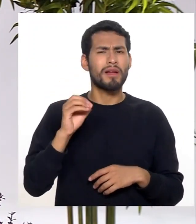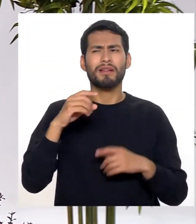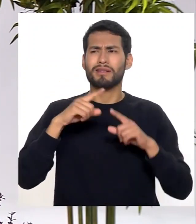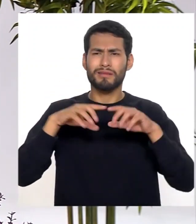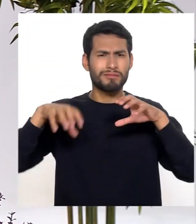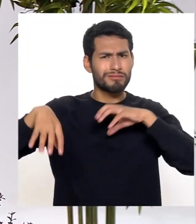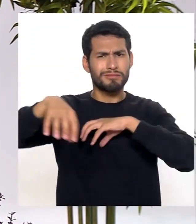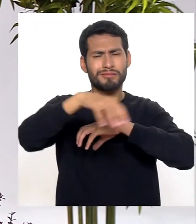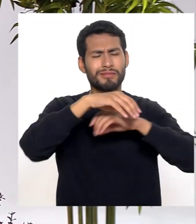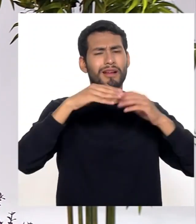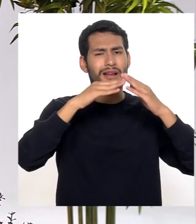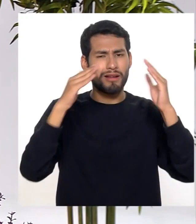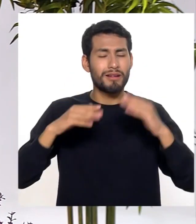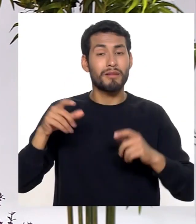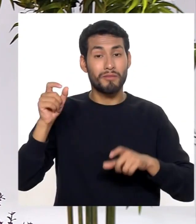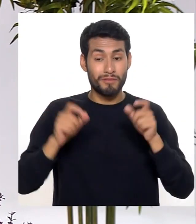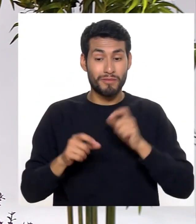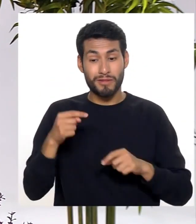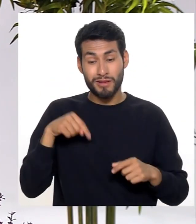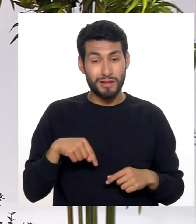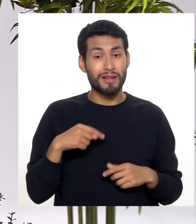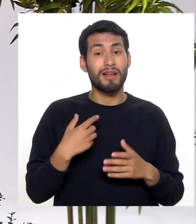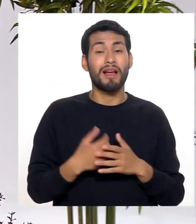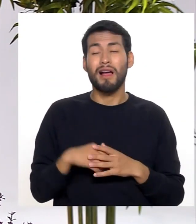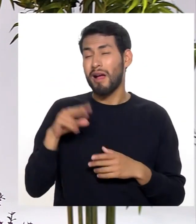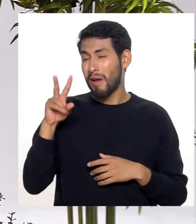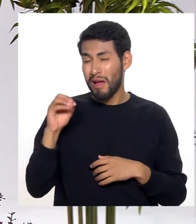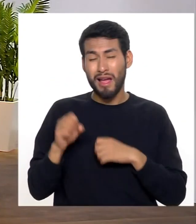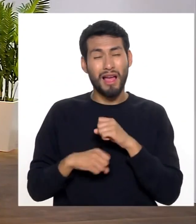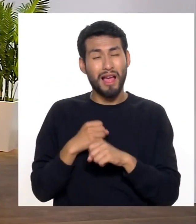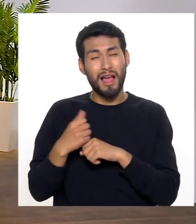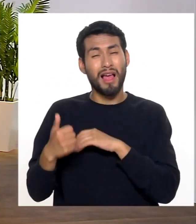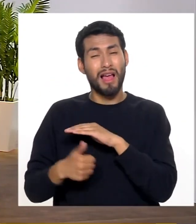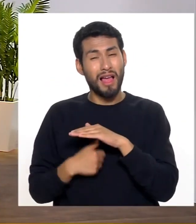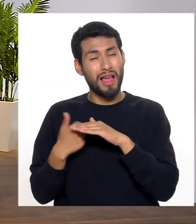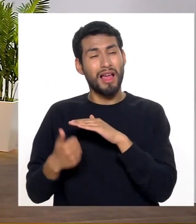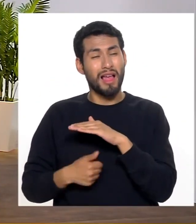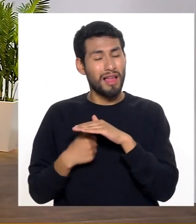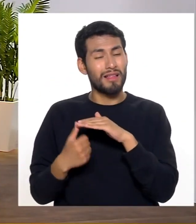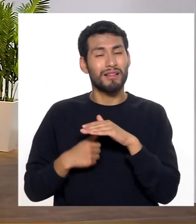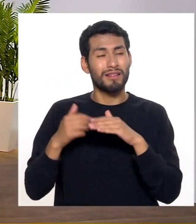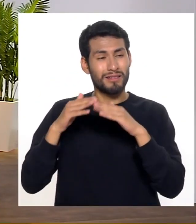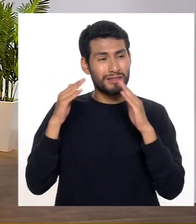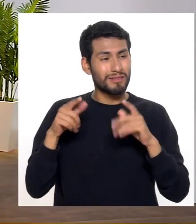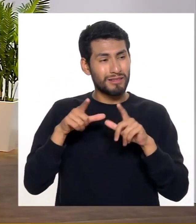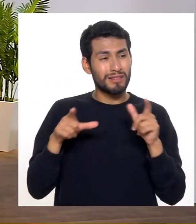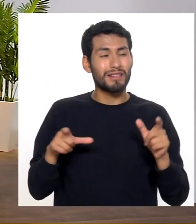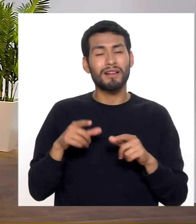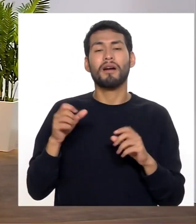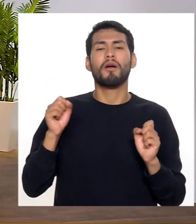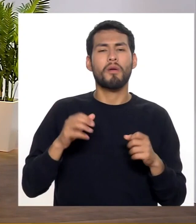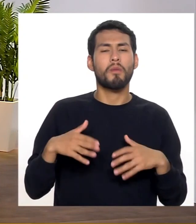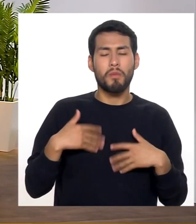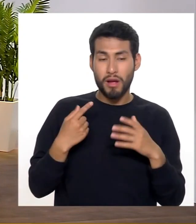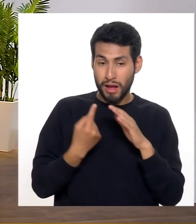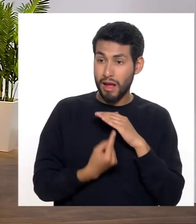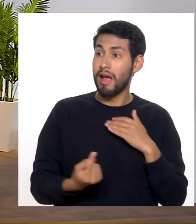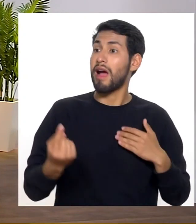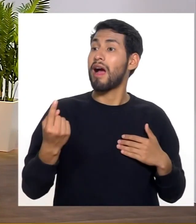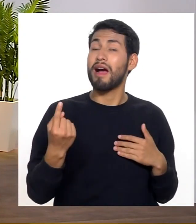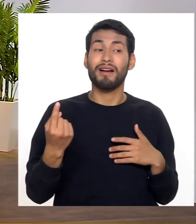departamentos para que esta persona que ha estado más de 20 años en un albergue, en un CAR, pueda